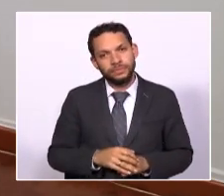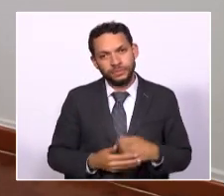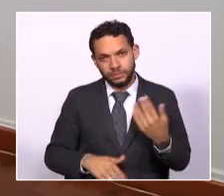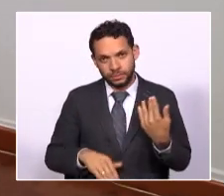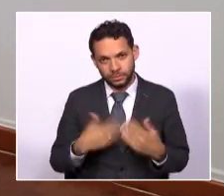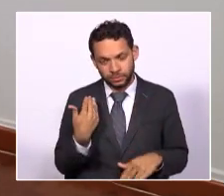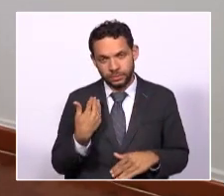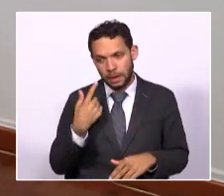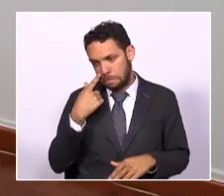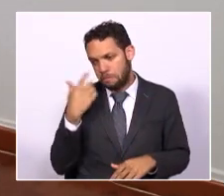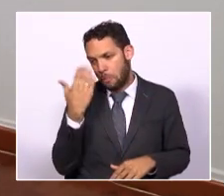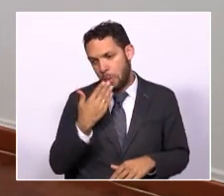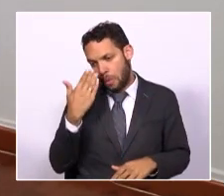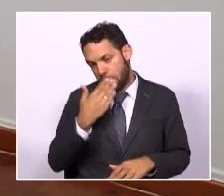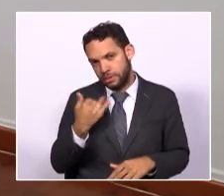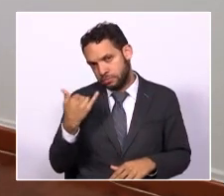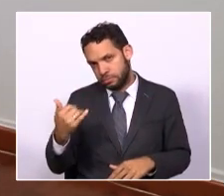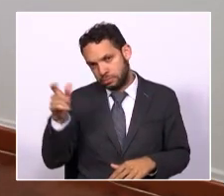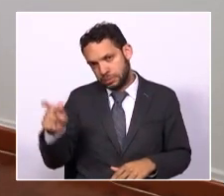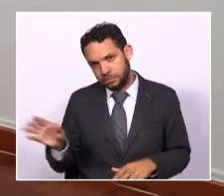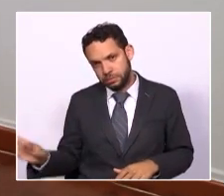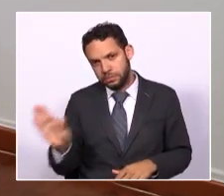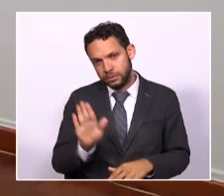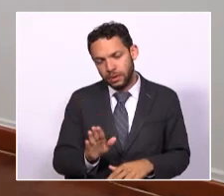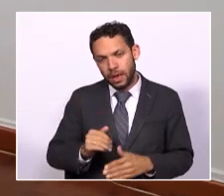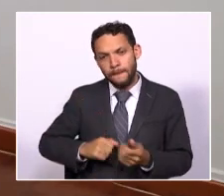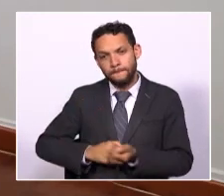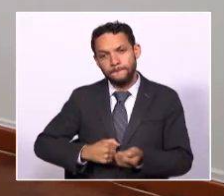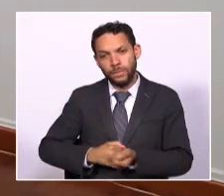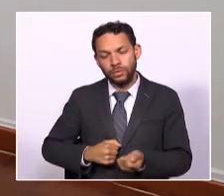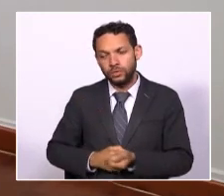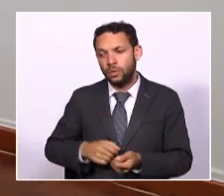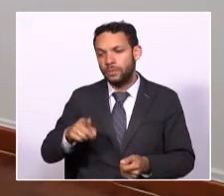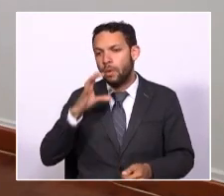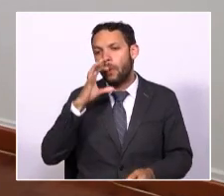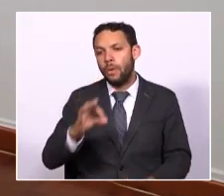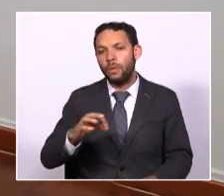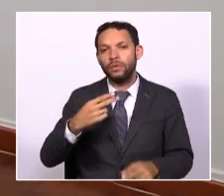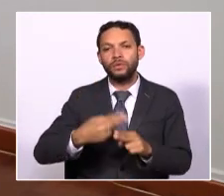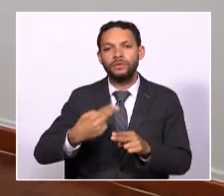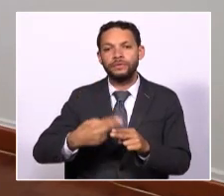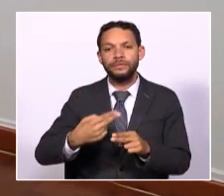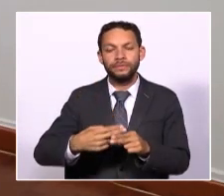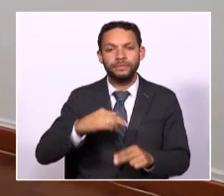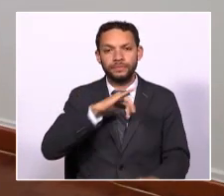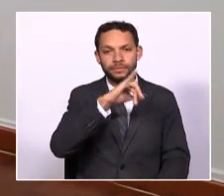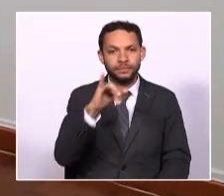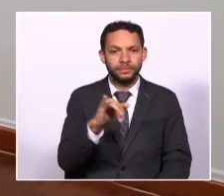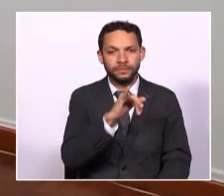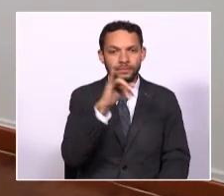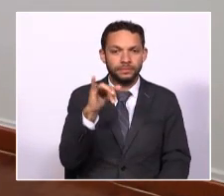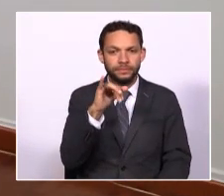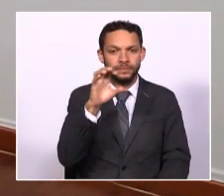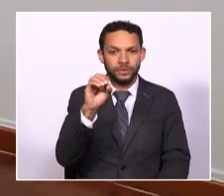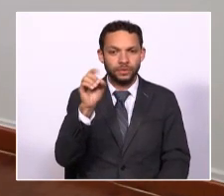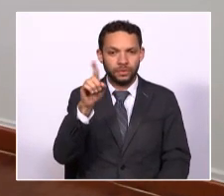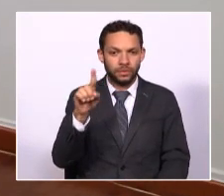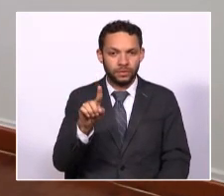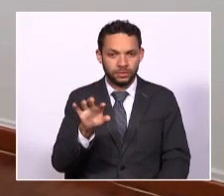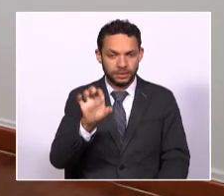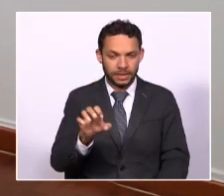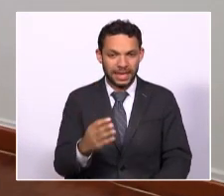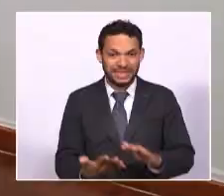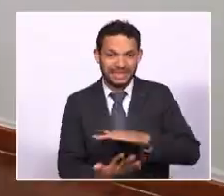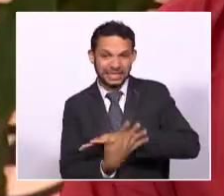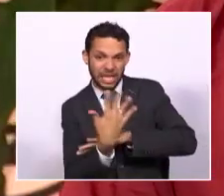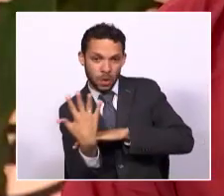un proceso terapéutico de quiropraxia. José es una persona que trabaja desde las 5 de la mañana. Él tiene que